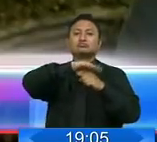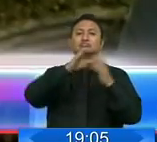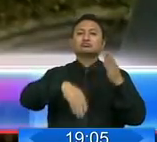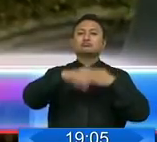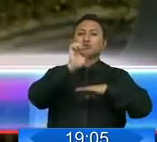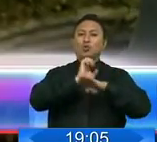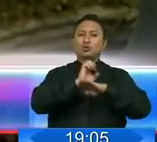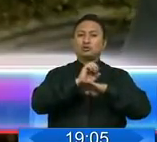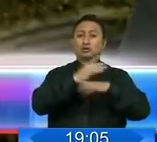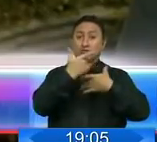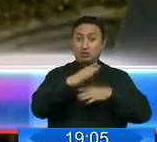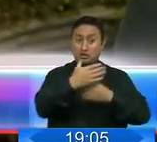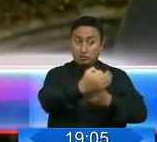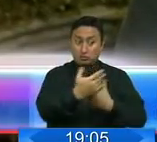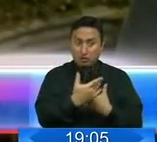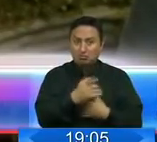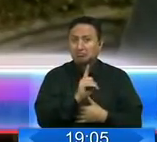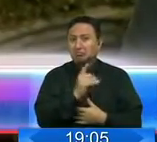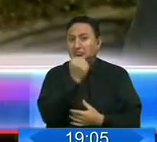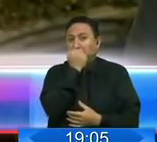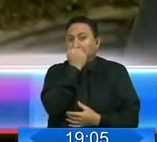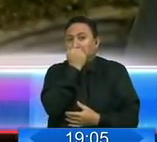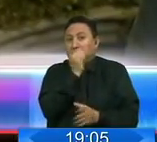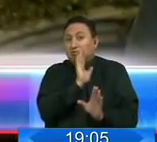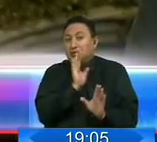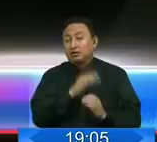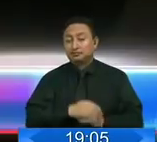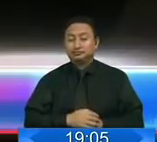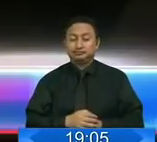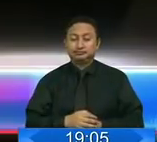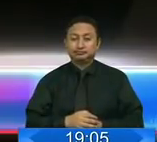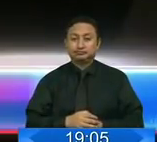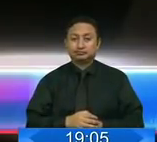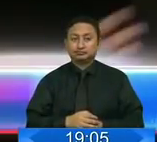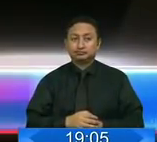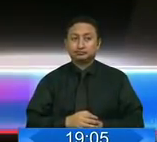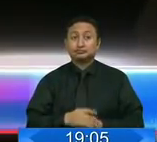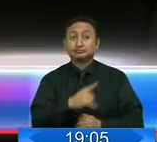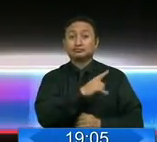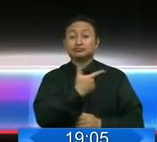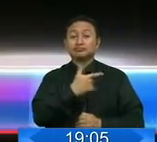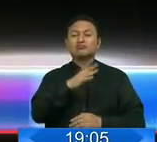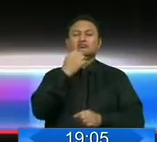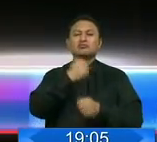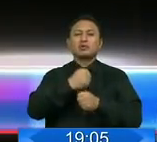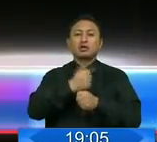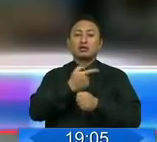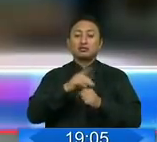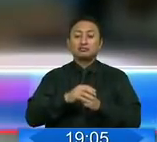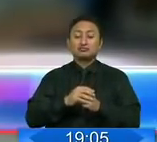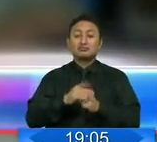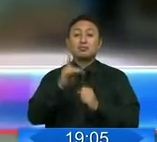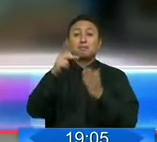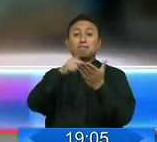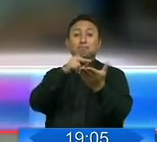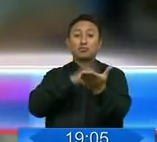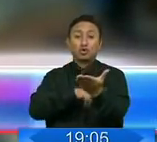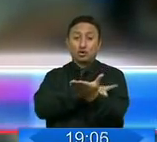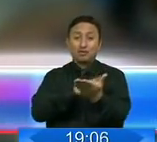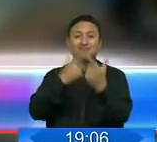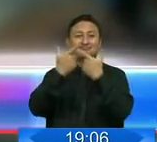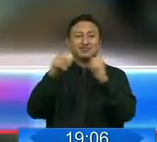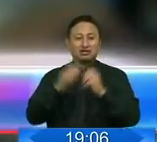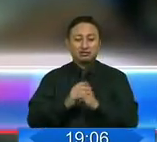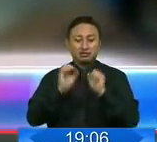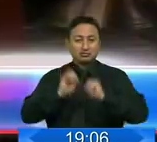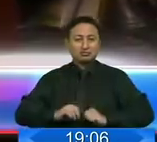ninguna información al respecto sobre la convocatoria sueca. Vini es un informático experto en software libre y criptografía, quien tendría un vínculo estrecho